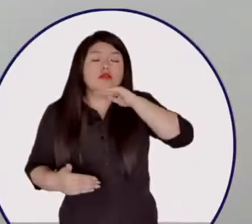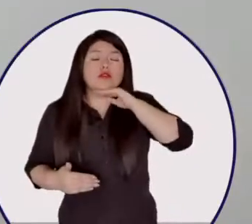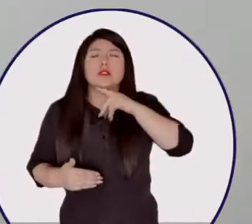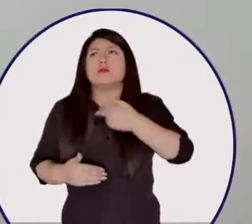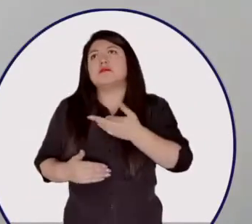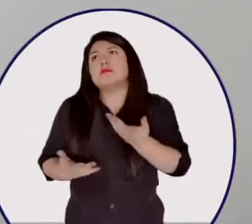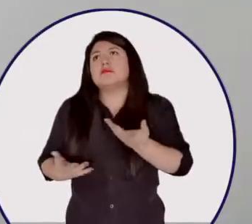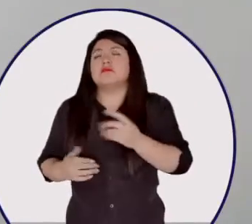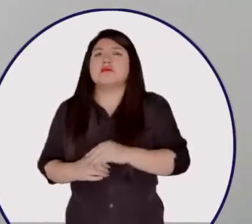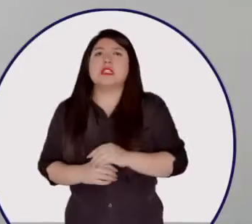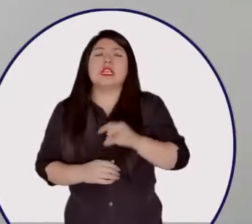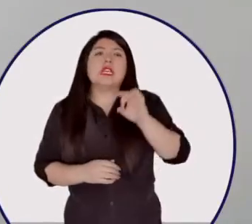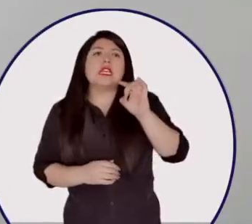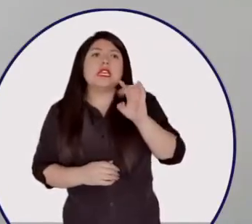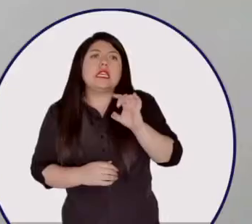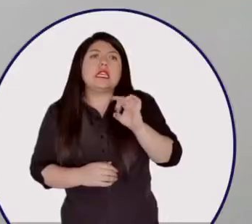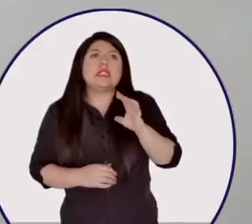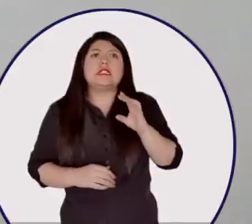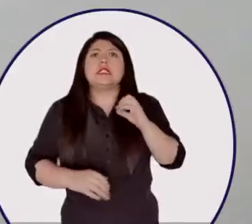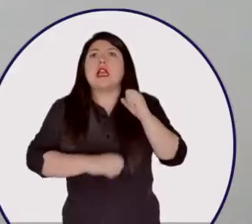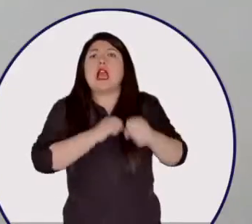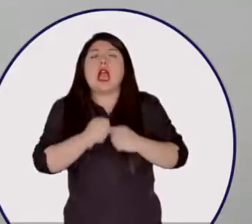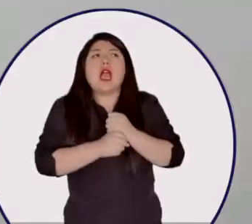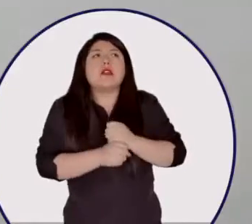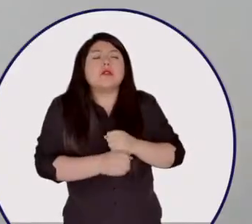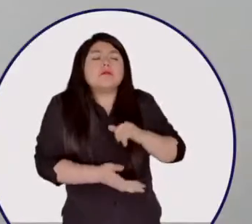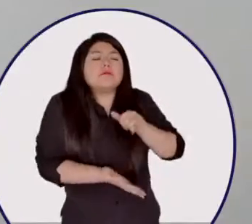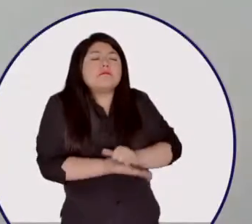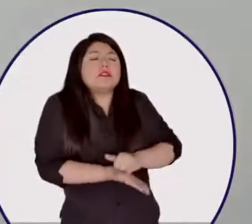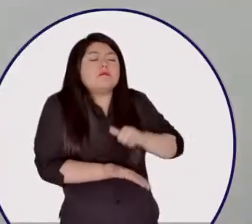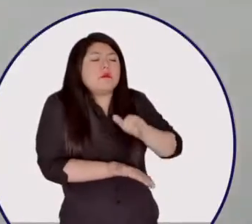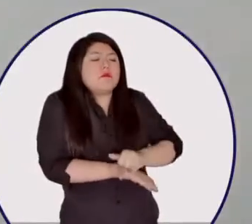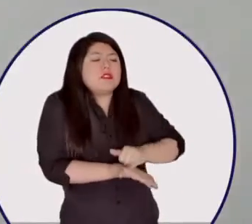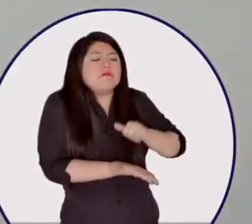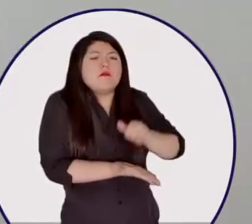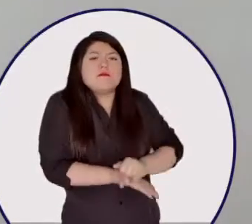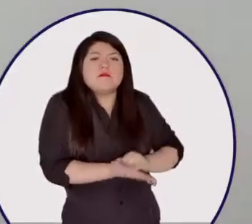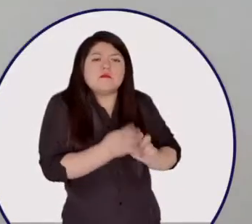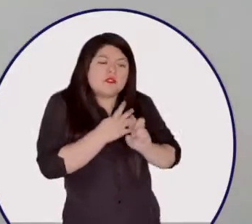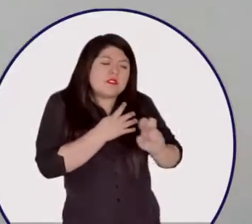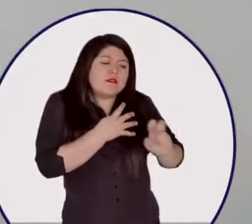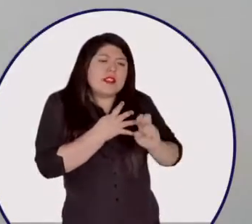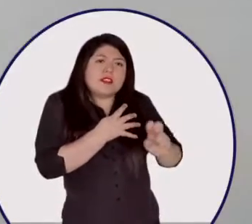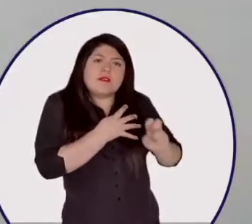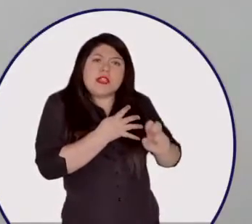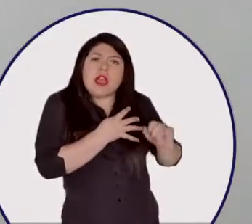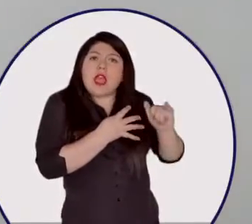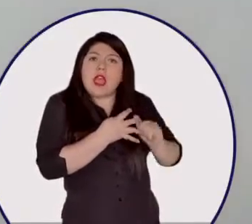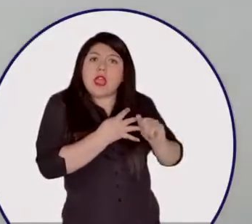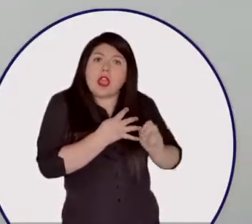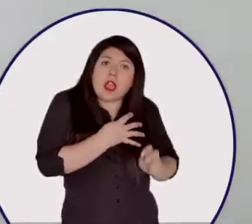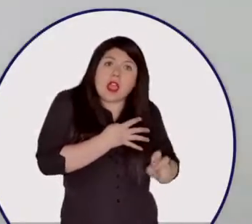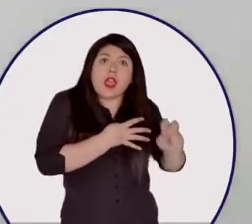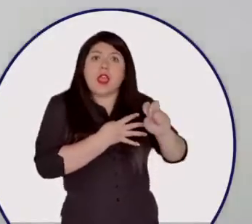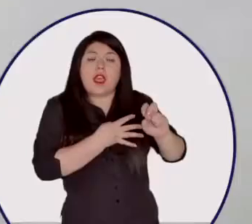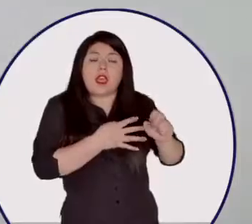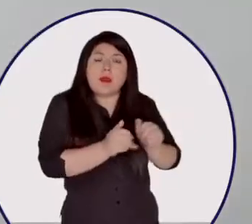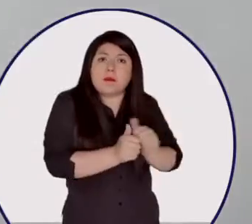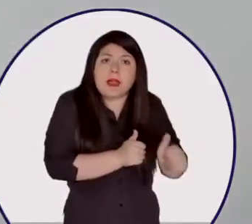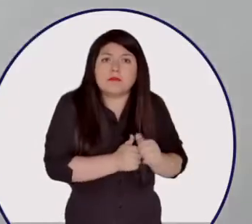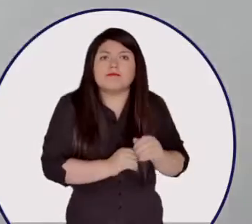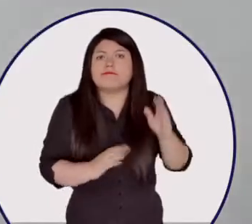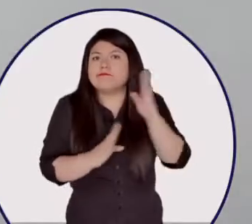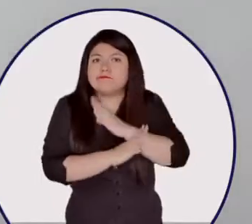en cursos como tercero o cuarto de primaria. ¿Y eso por qué se da? Porque no se tiene clara ese tercer elemento que es la finalidad